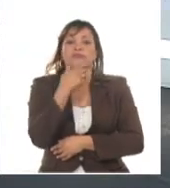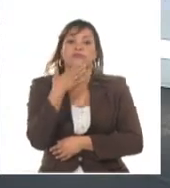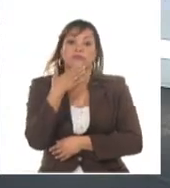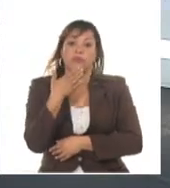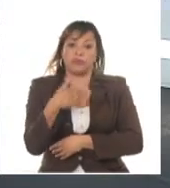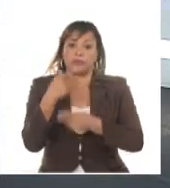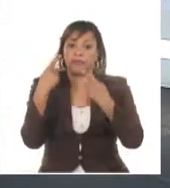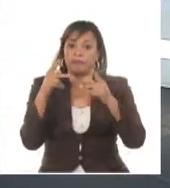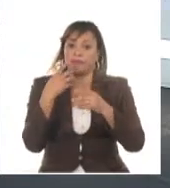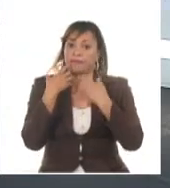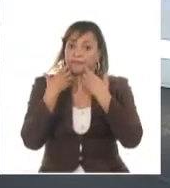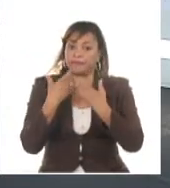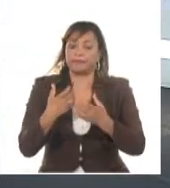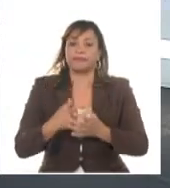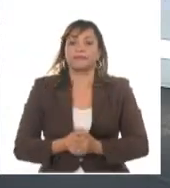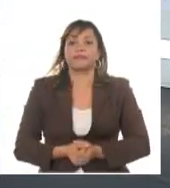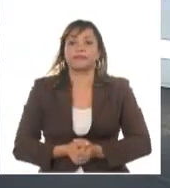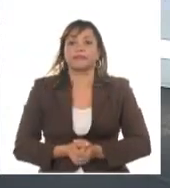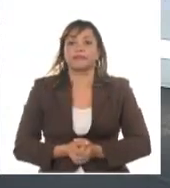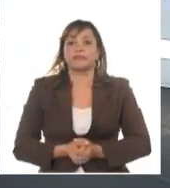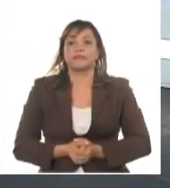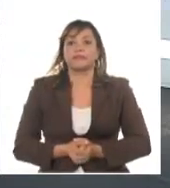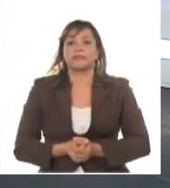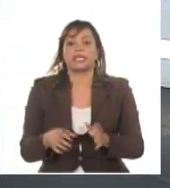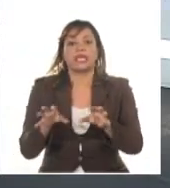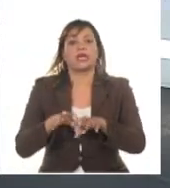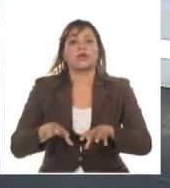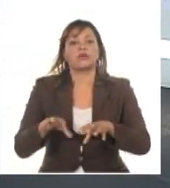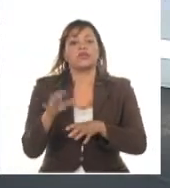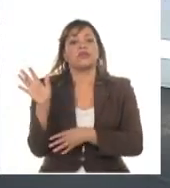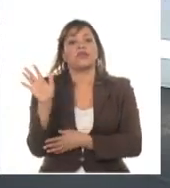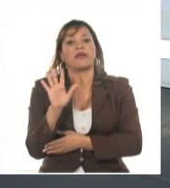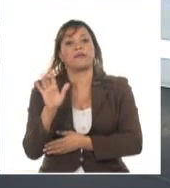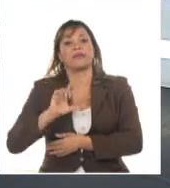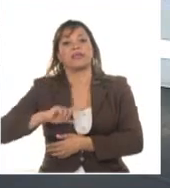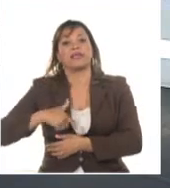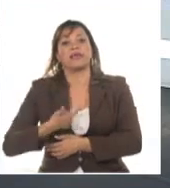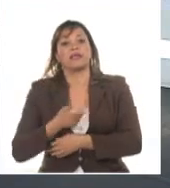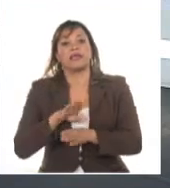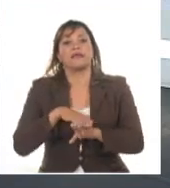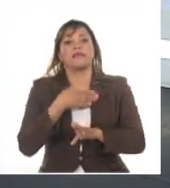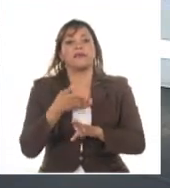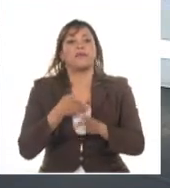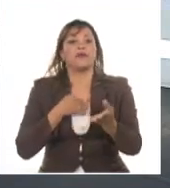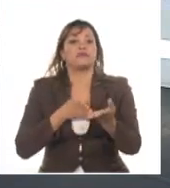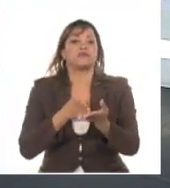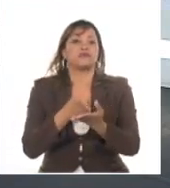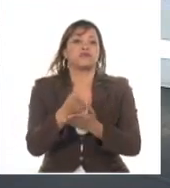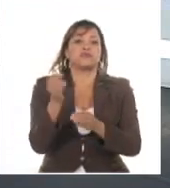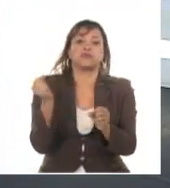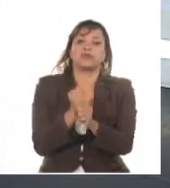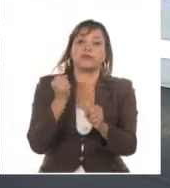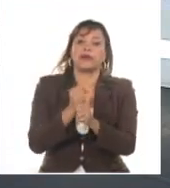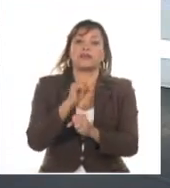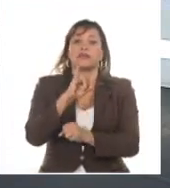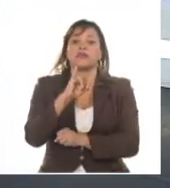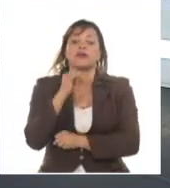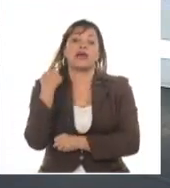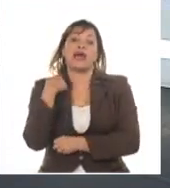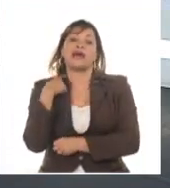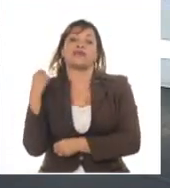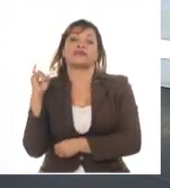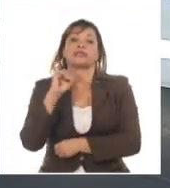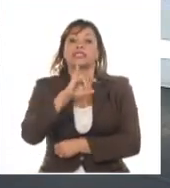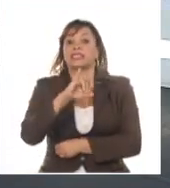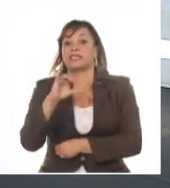El agasajo se produce en el contexto de su despedida artística tras una carrera de 60 años en la que ha promovido la música